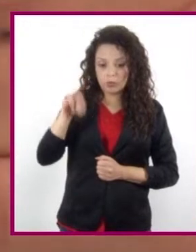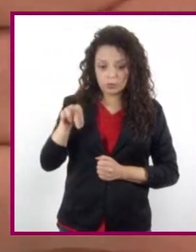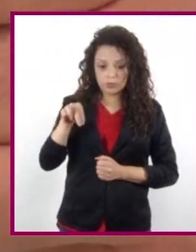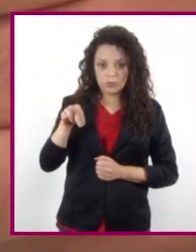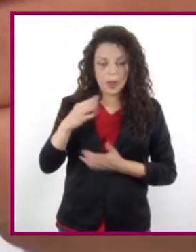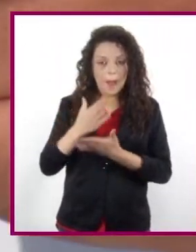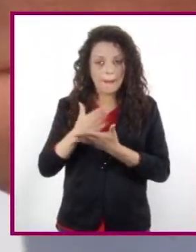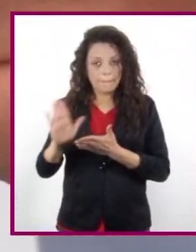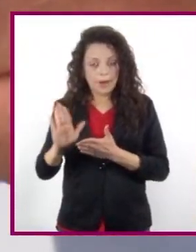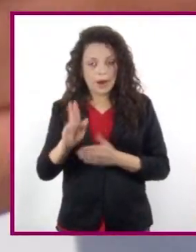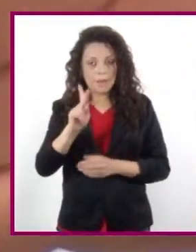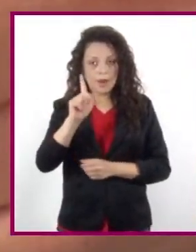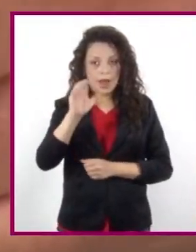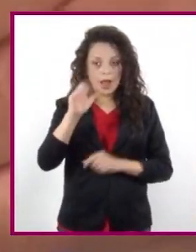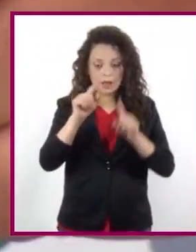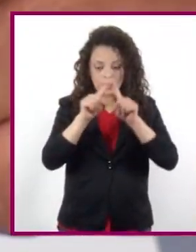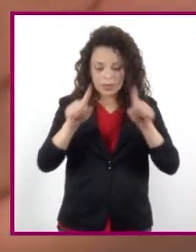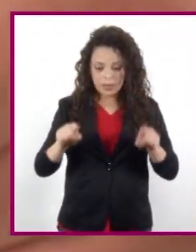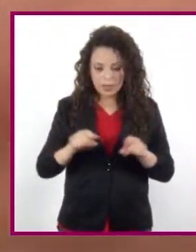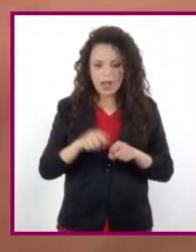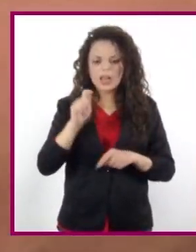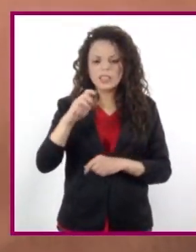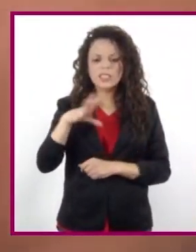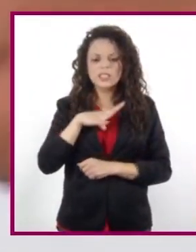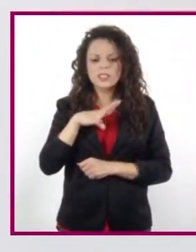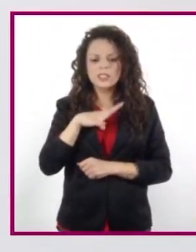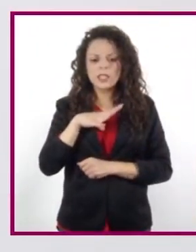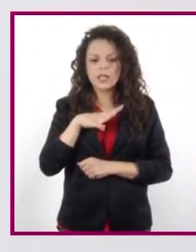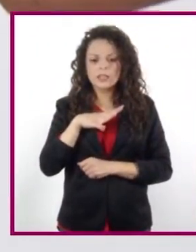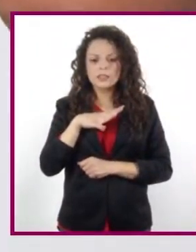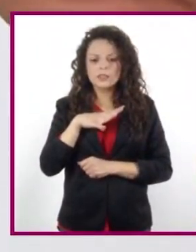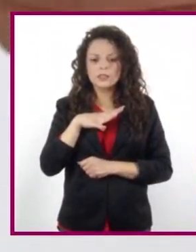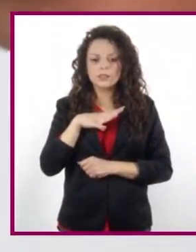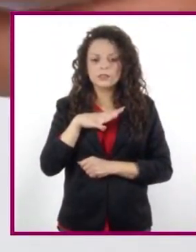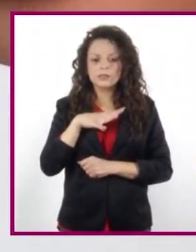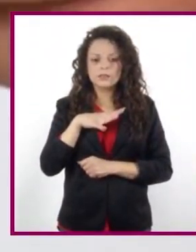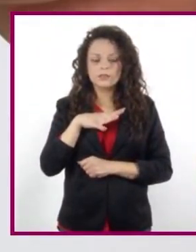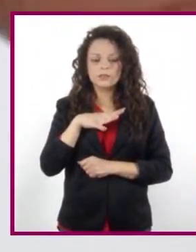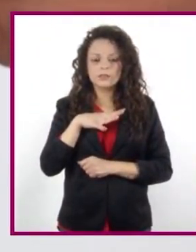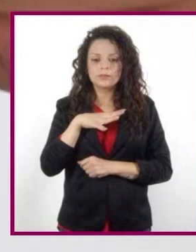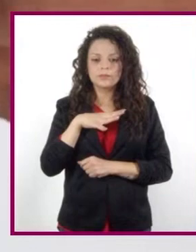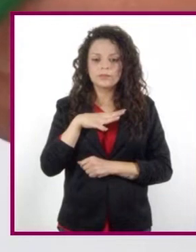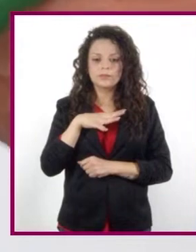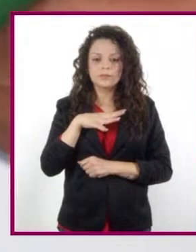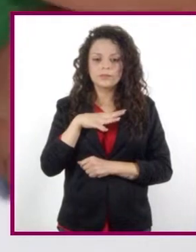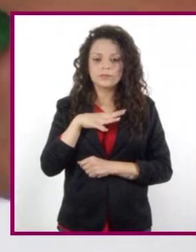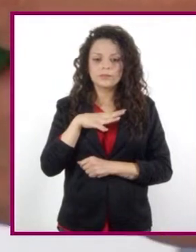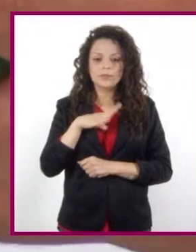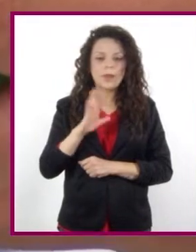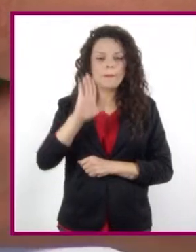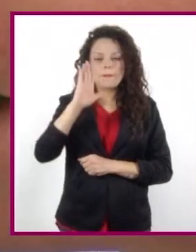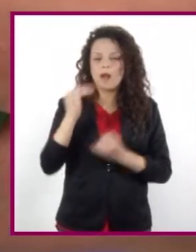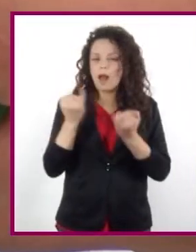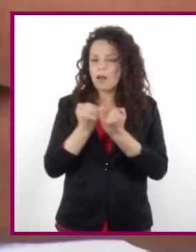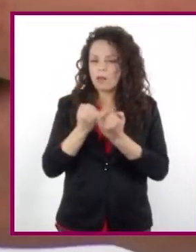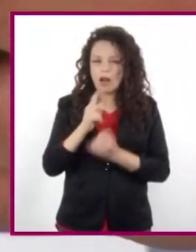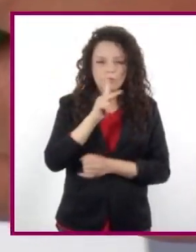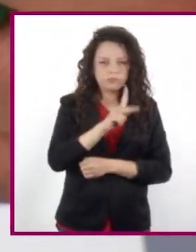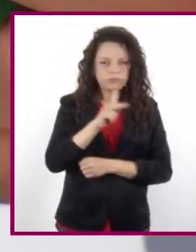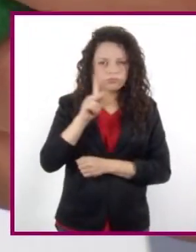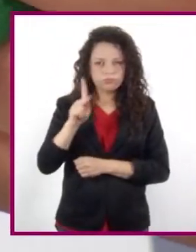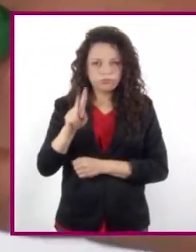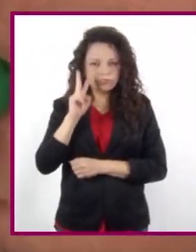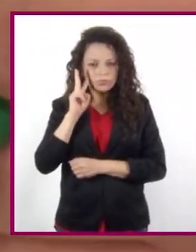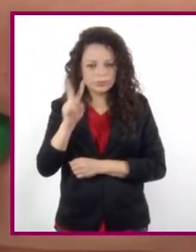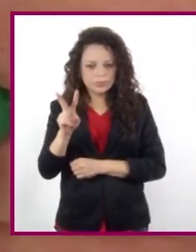placa, se encuentra en este sitio. Muy similar a